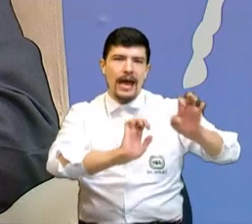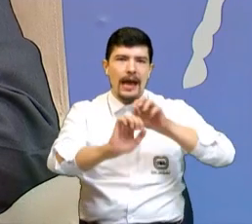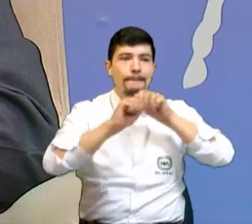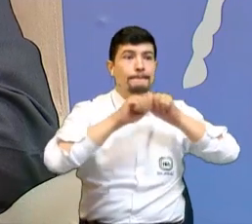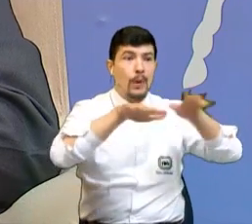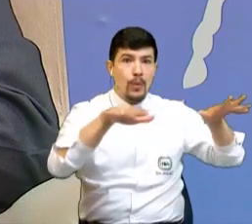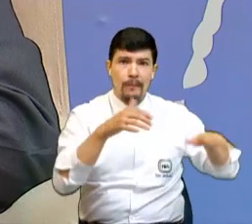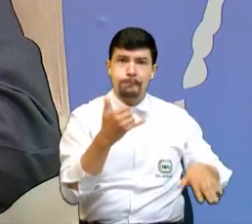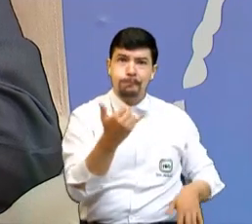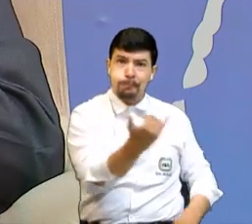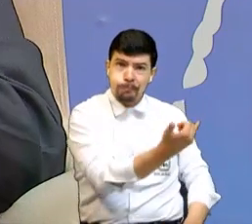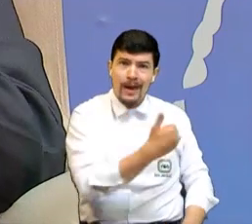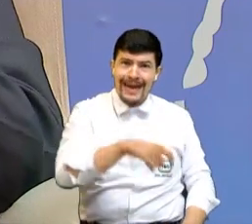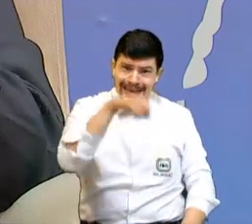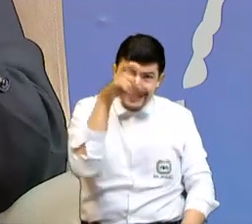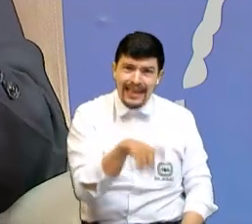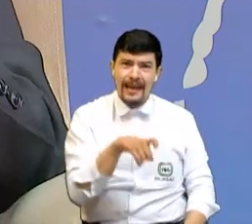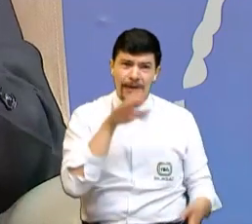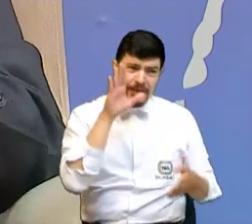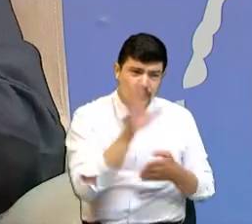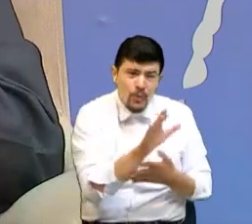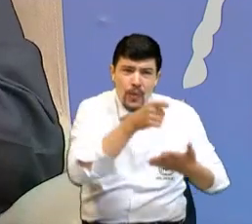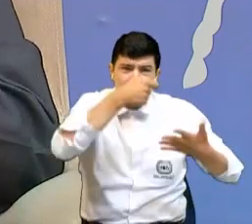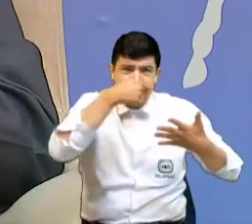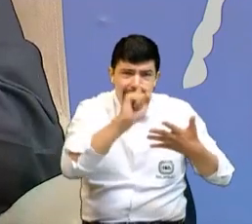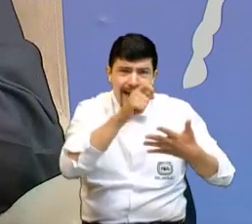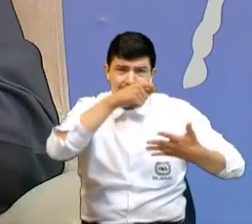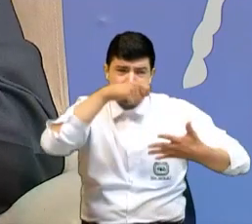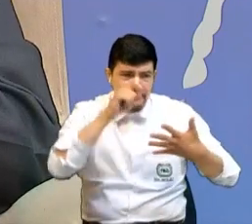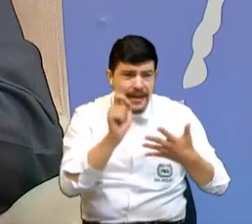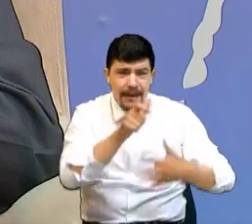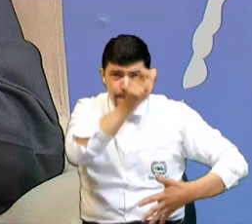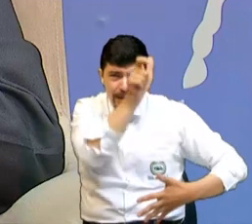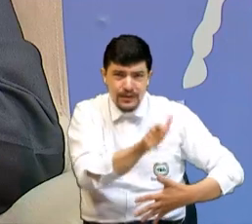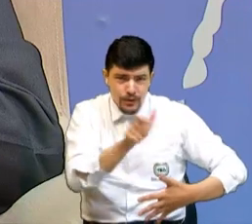debería existir esa calificante